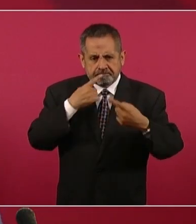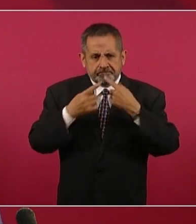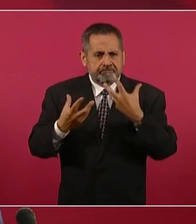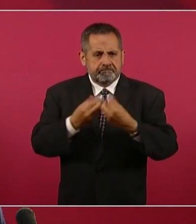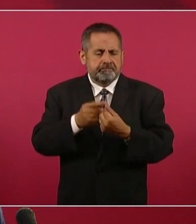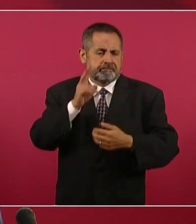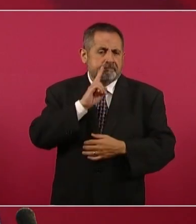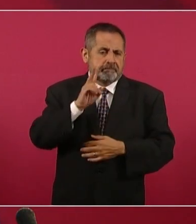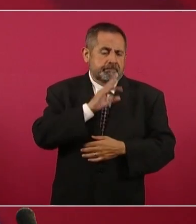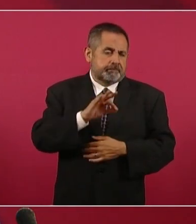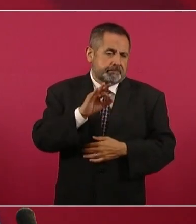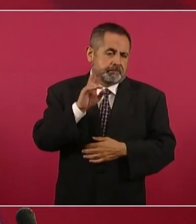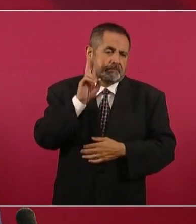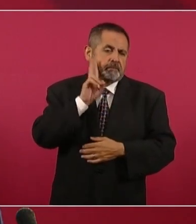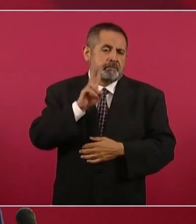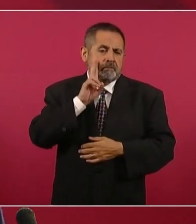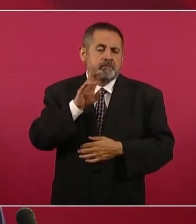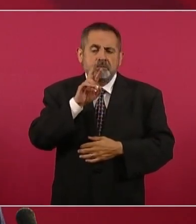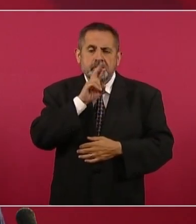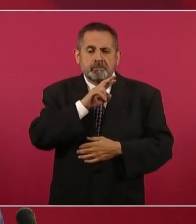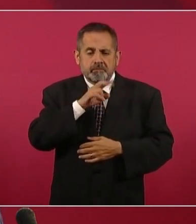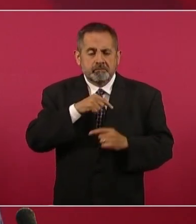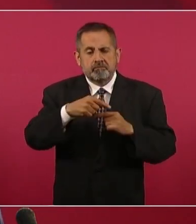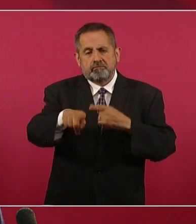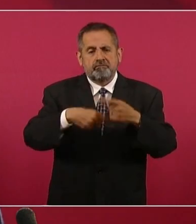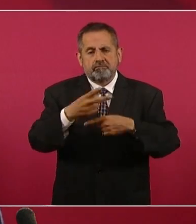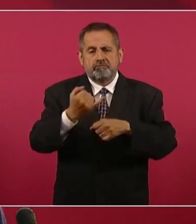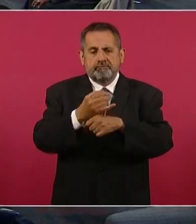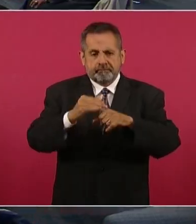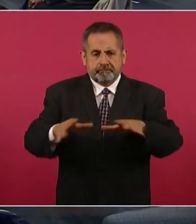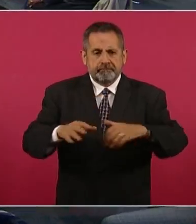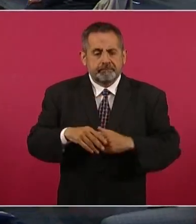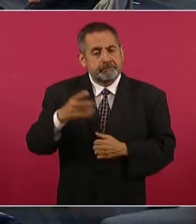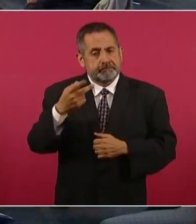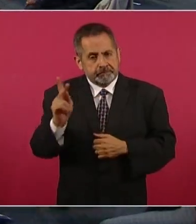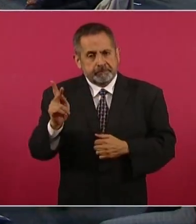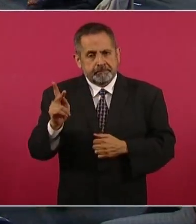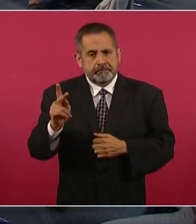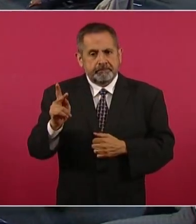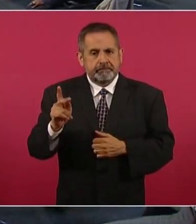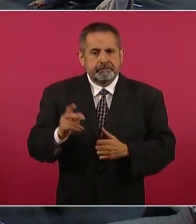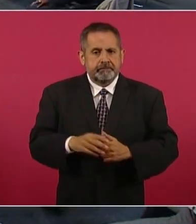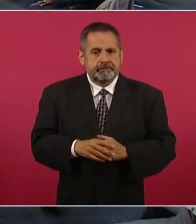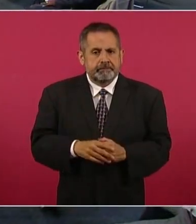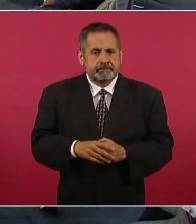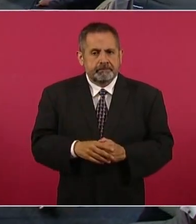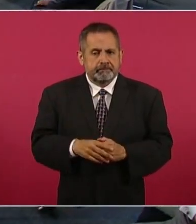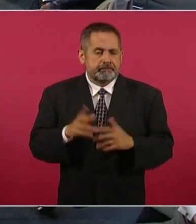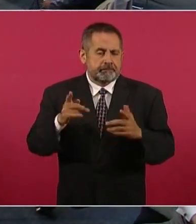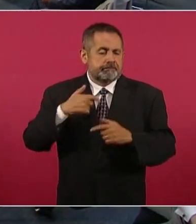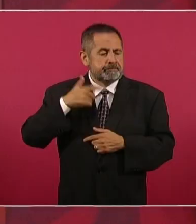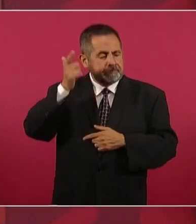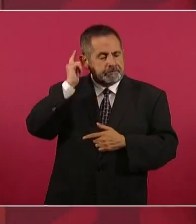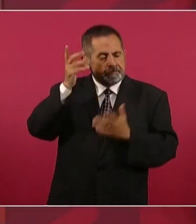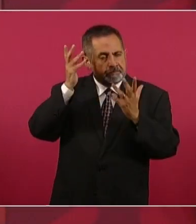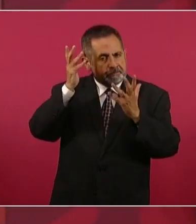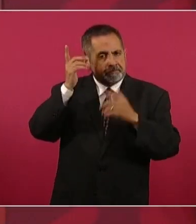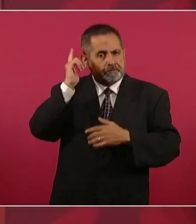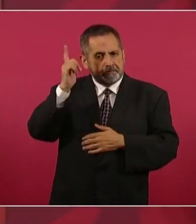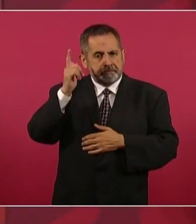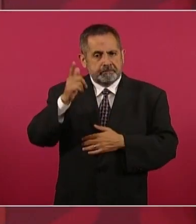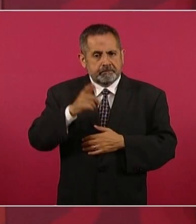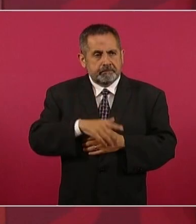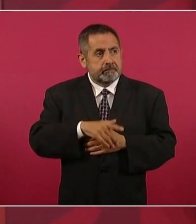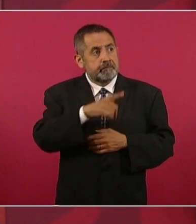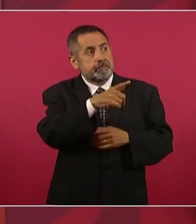y pronto vamos a informar, pero mi deseo es que no